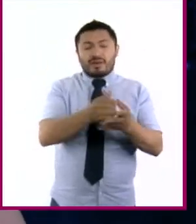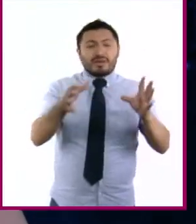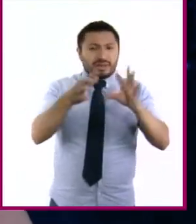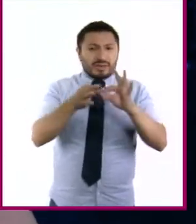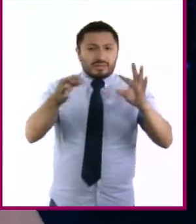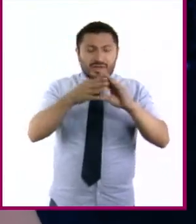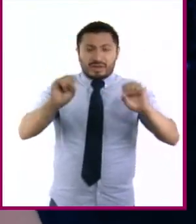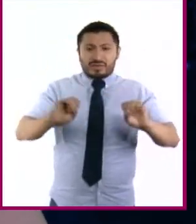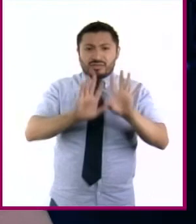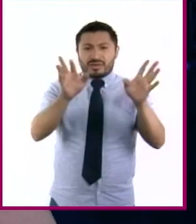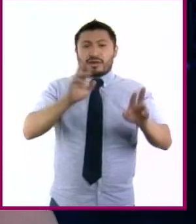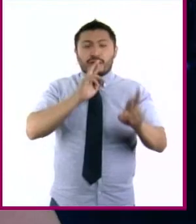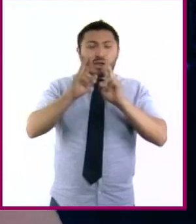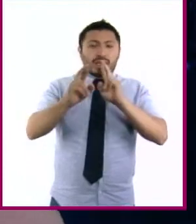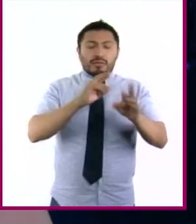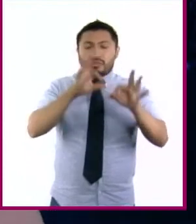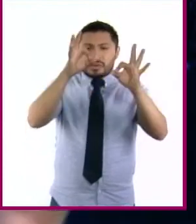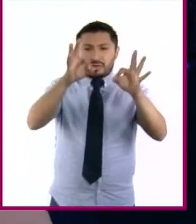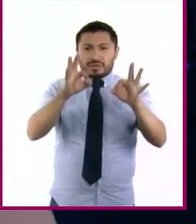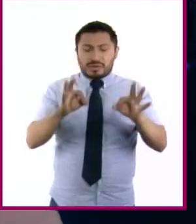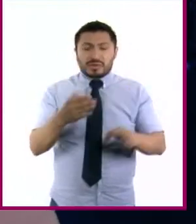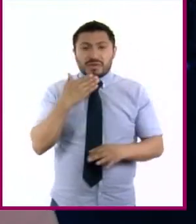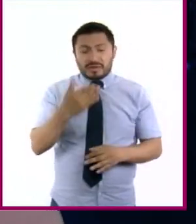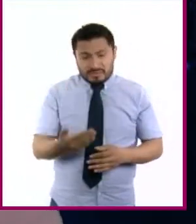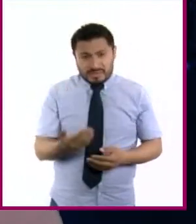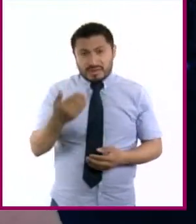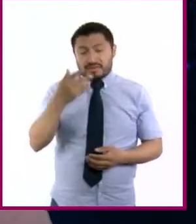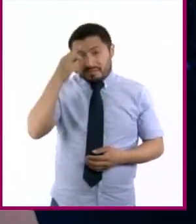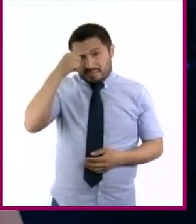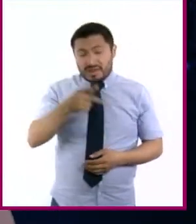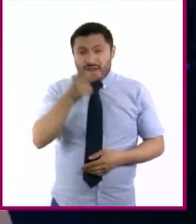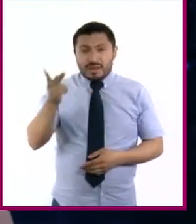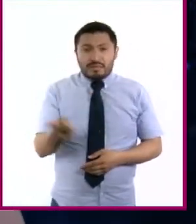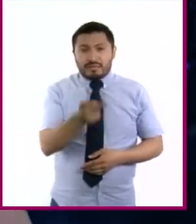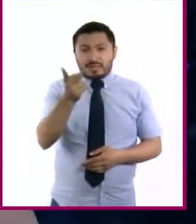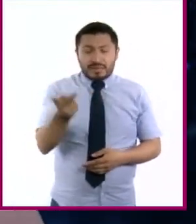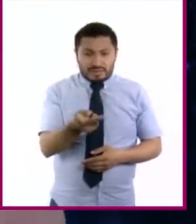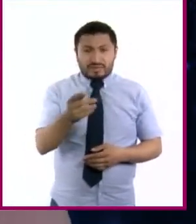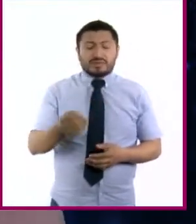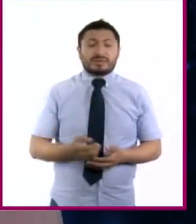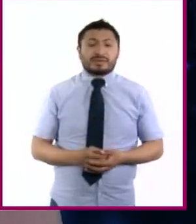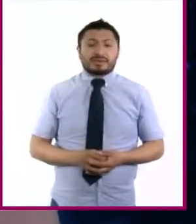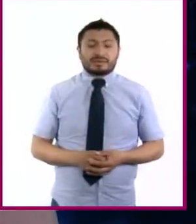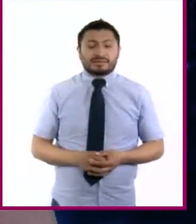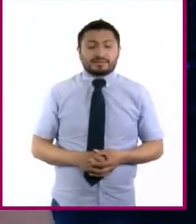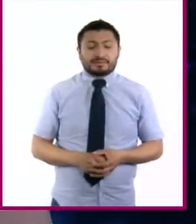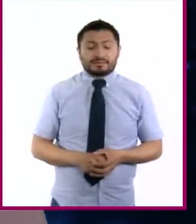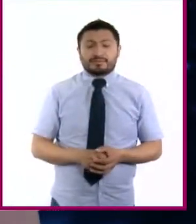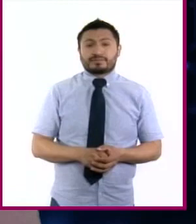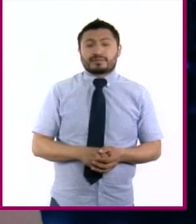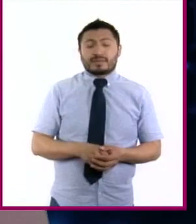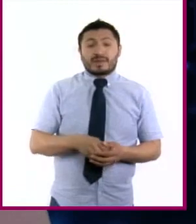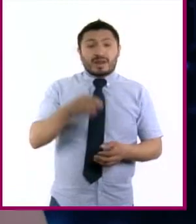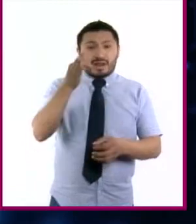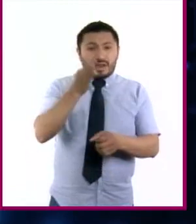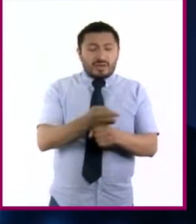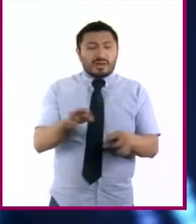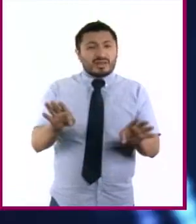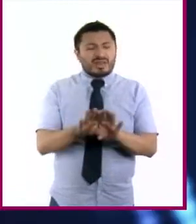poder responder de forma certera y real a la pregunta básica de interpretación de datos. ¿Cómo es que llegamos a